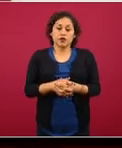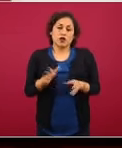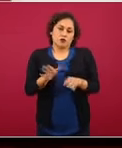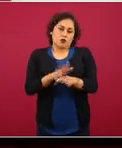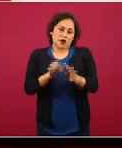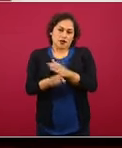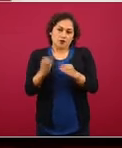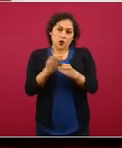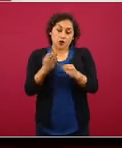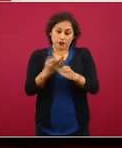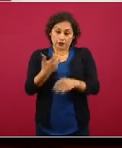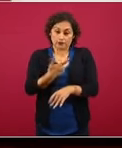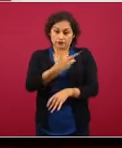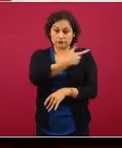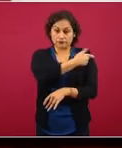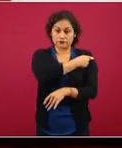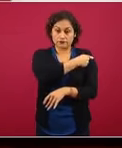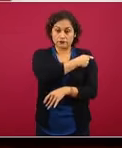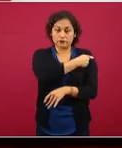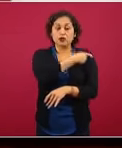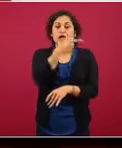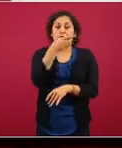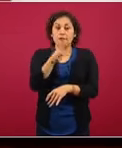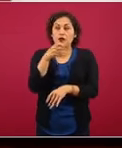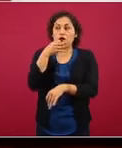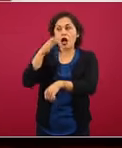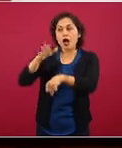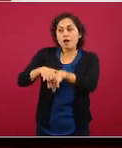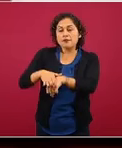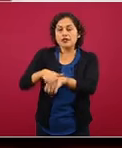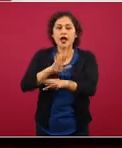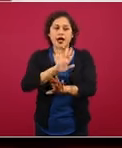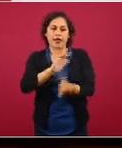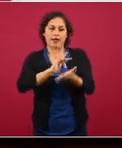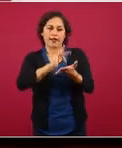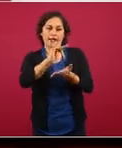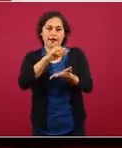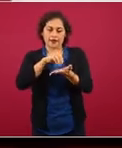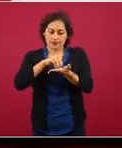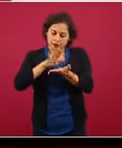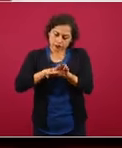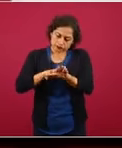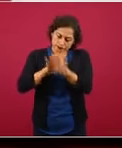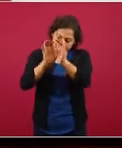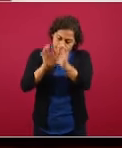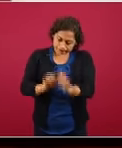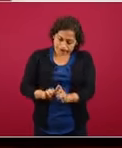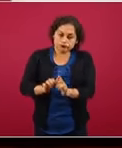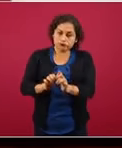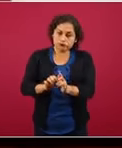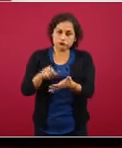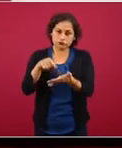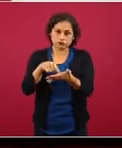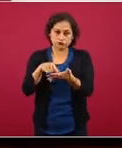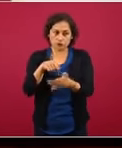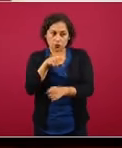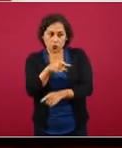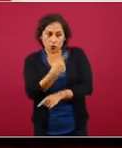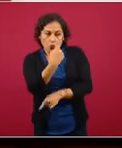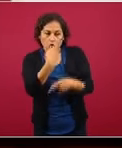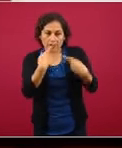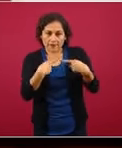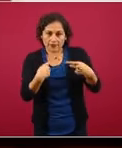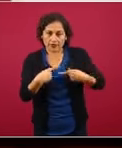vacuna, ¿sí?, se actualice para saber si ese evento adverso que yo estoy presentando